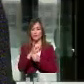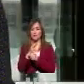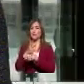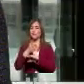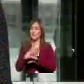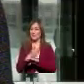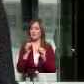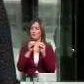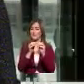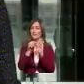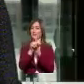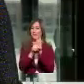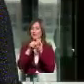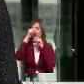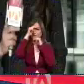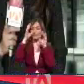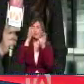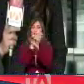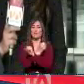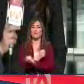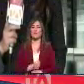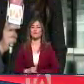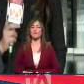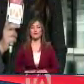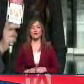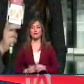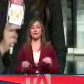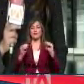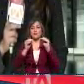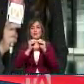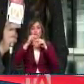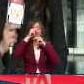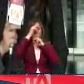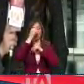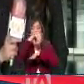les ampliaremos todos los detalles en nuestras siguientes emisiones. Ustedes tienen más noticias. Buenas tardes.